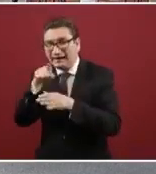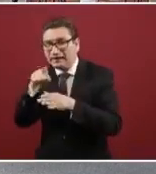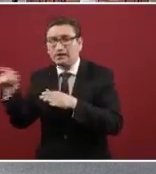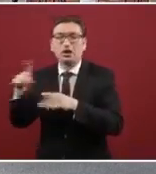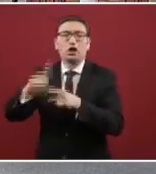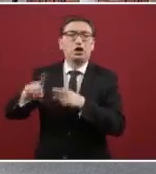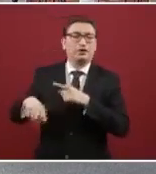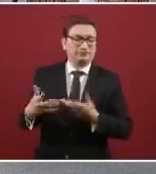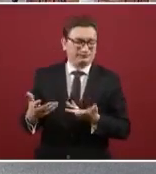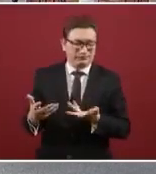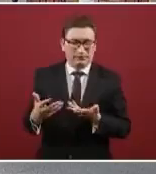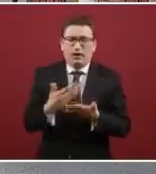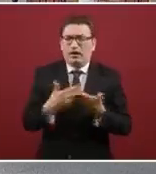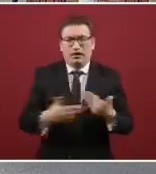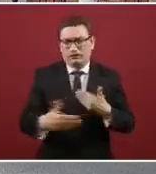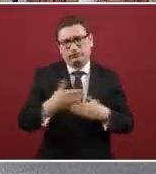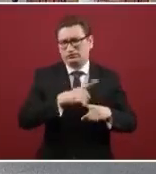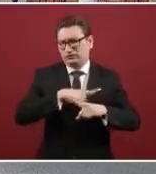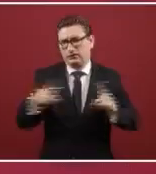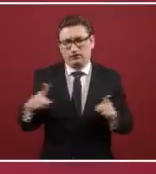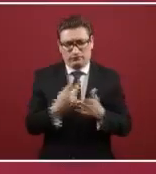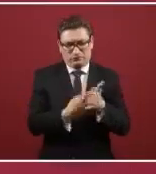venta de plazas, no va a haber